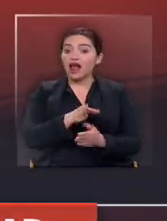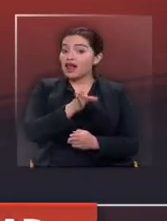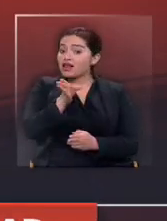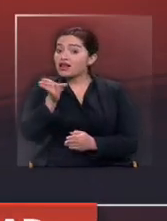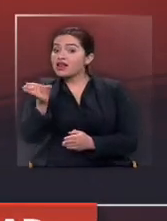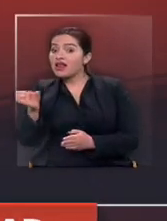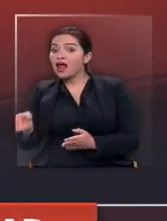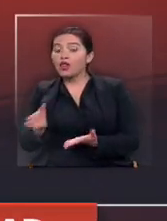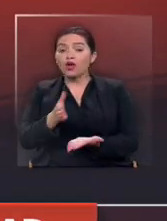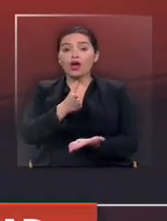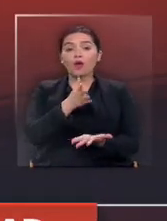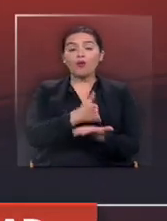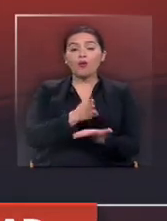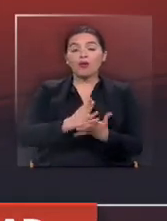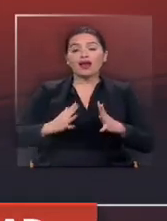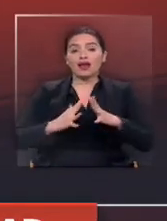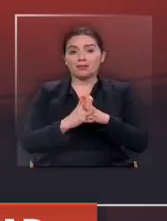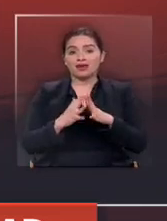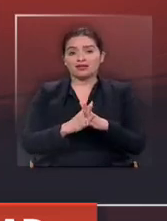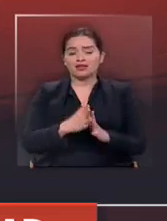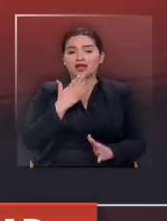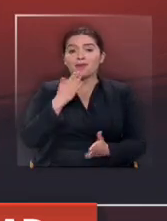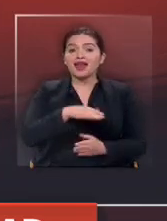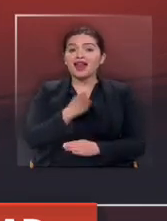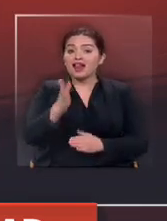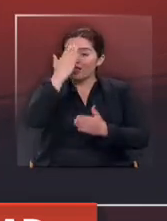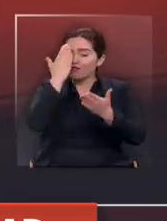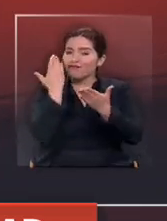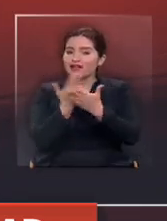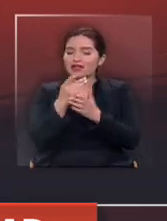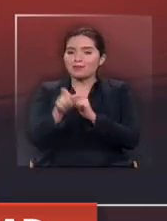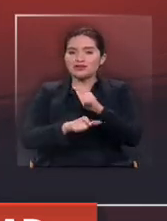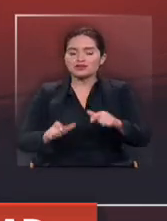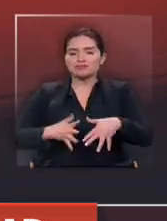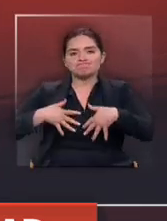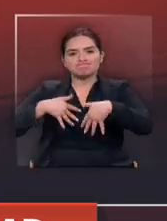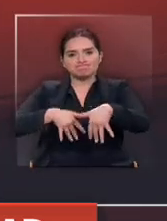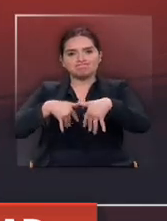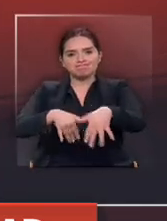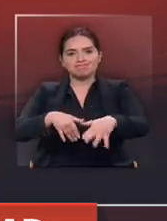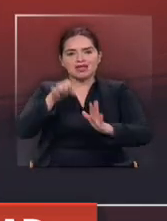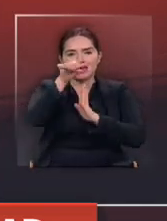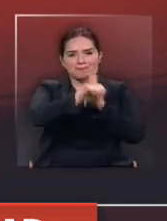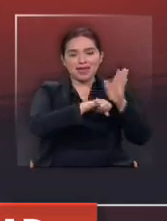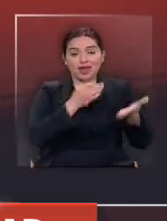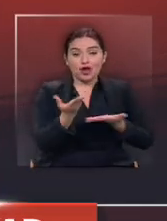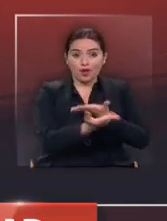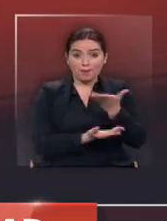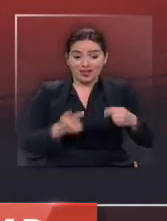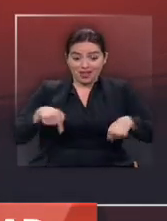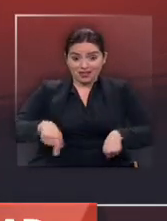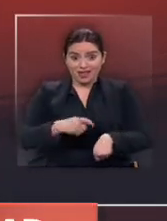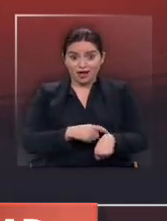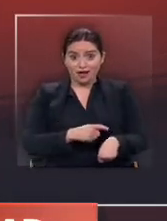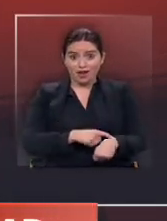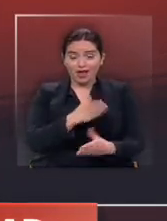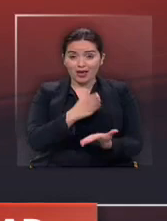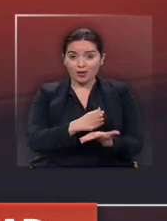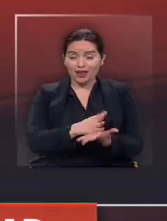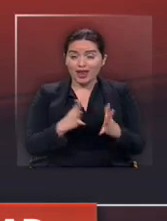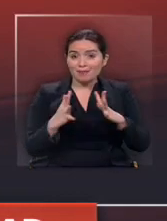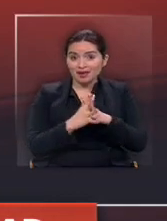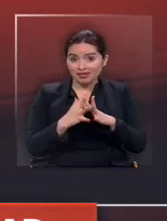de escuela, de estación Escuela Militar, y también al lado, enfrente, de hecho, los manifestantes, la imagen que nos compartes a esta hora, de la Escuela Militar,